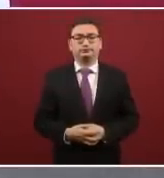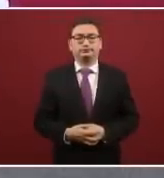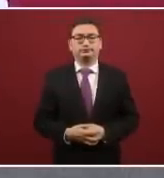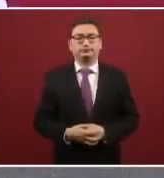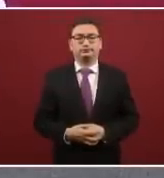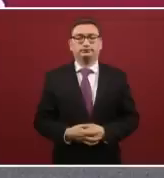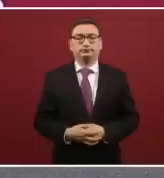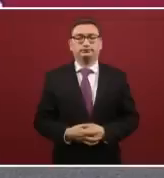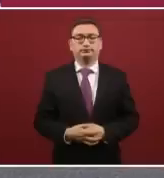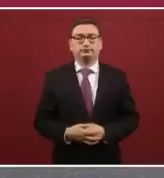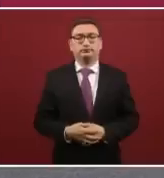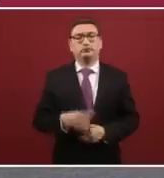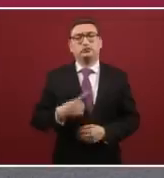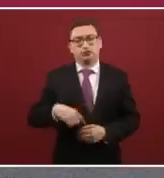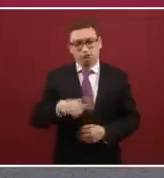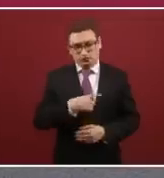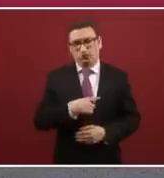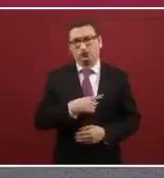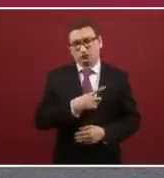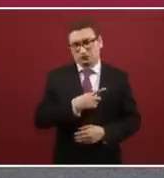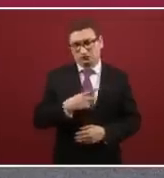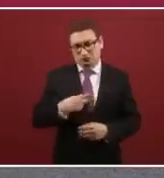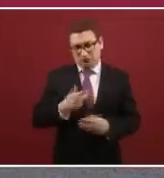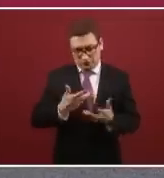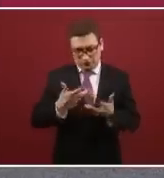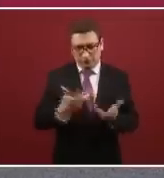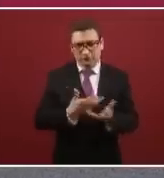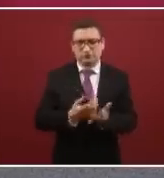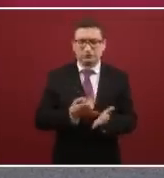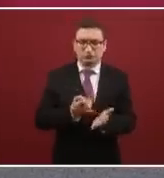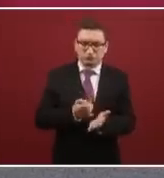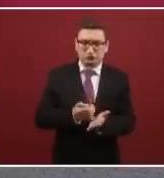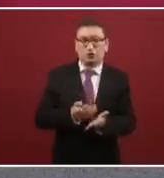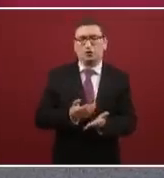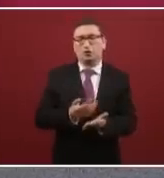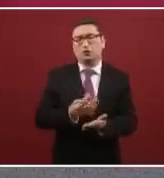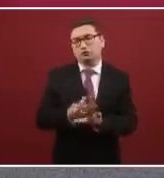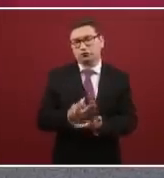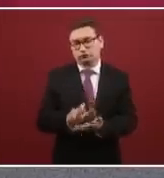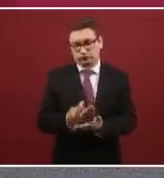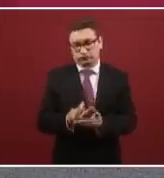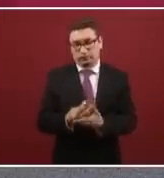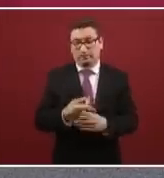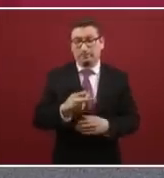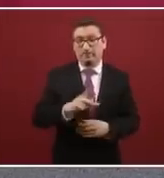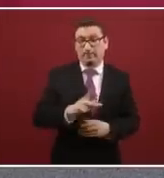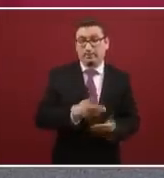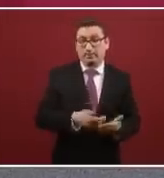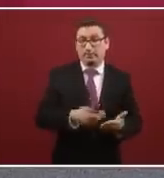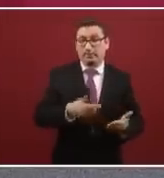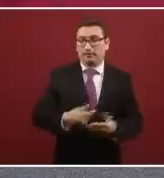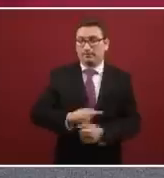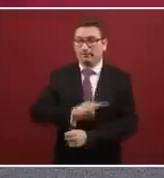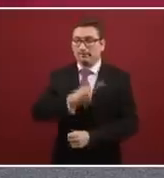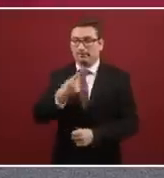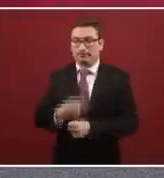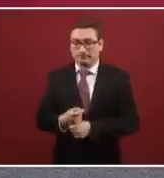consideramos que debe de aplicarse esta reforma fiscal, pero primero